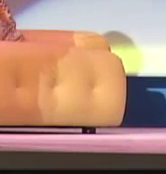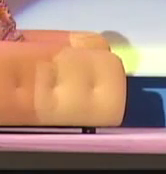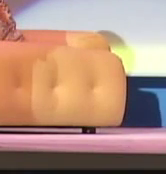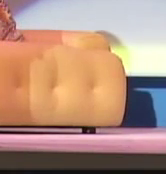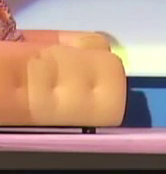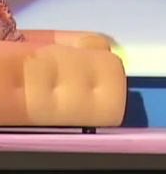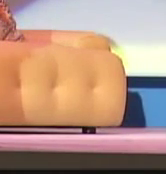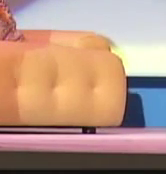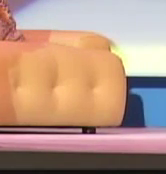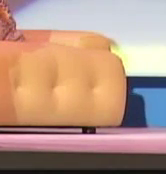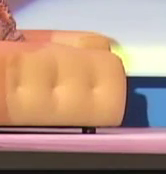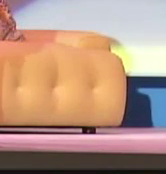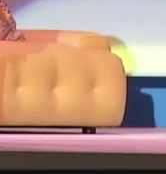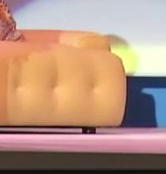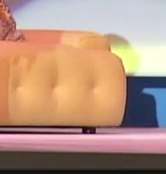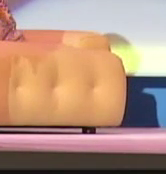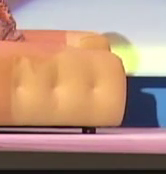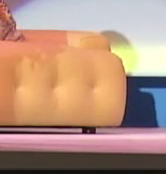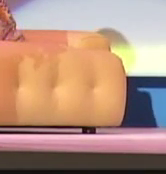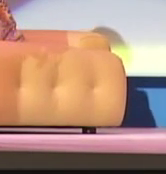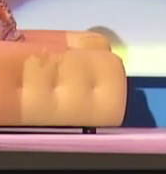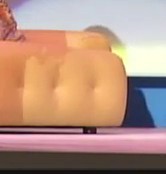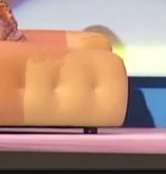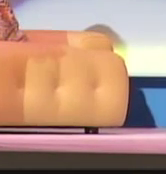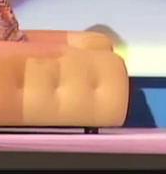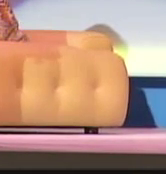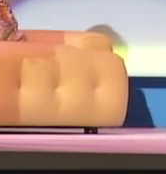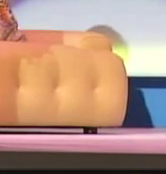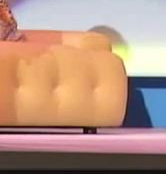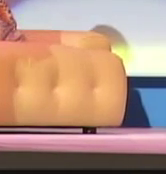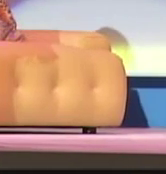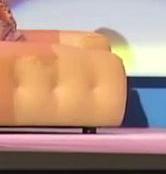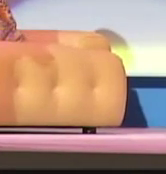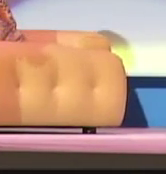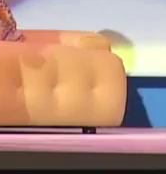está pasando con la política en los Estados Unidos de Norteamérica.